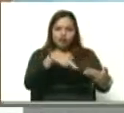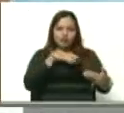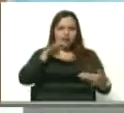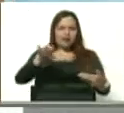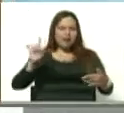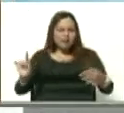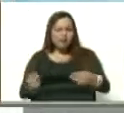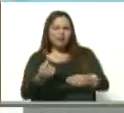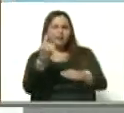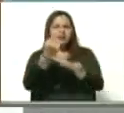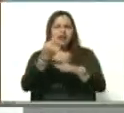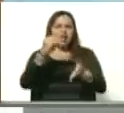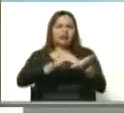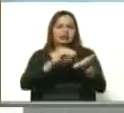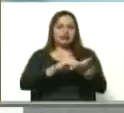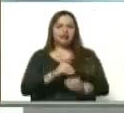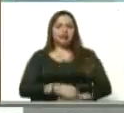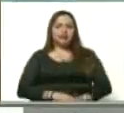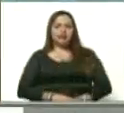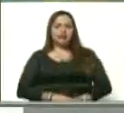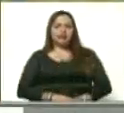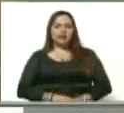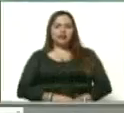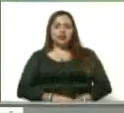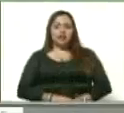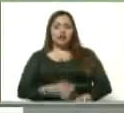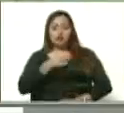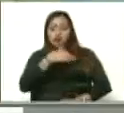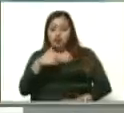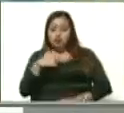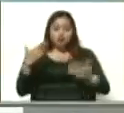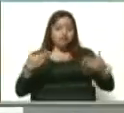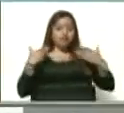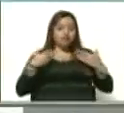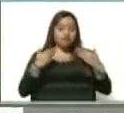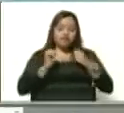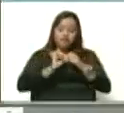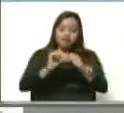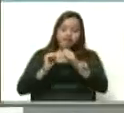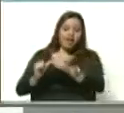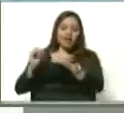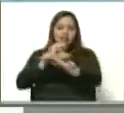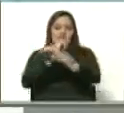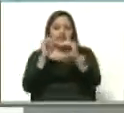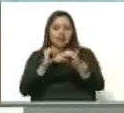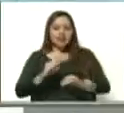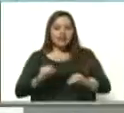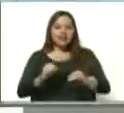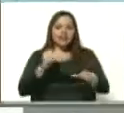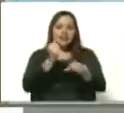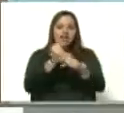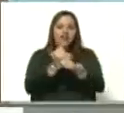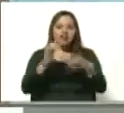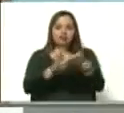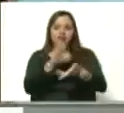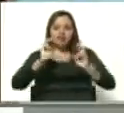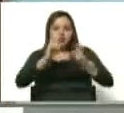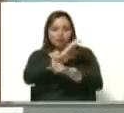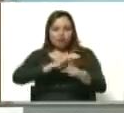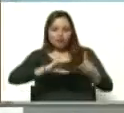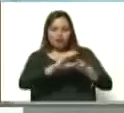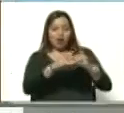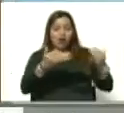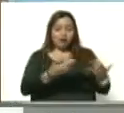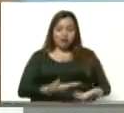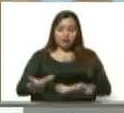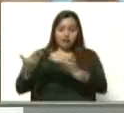primera edición. Eso nos contenta muchísimo porque da cuenta de todo el trabajo que se viene desarrollando en materia cultural. Vamos a empezar con Ariana. ¿Cómo